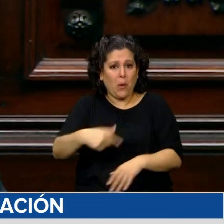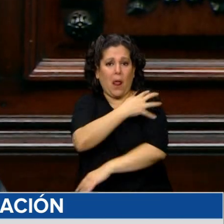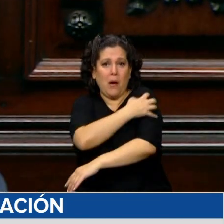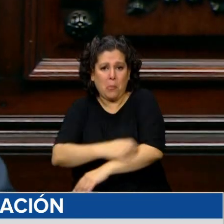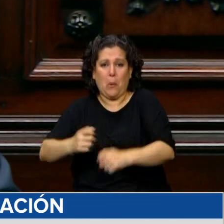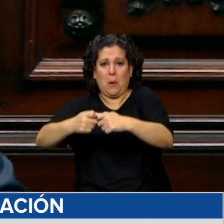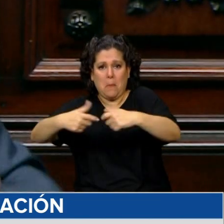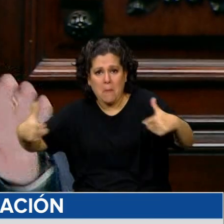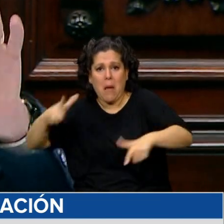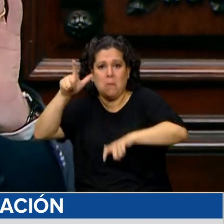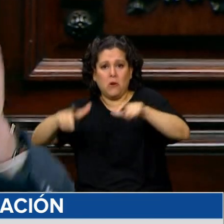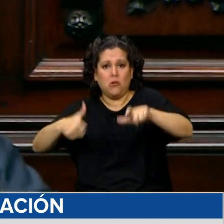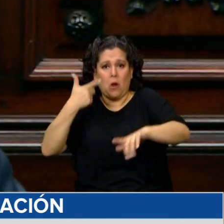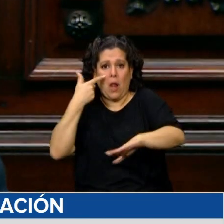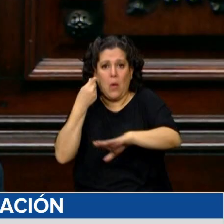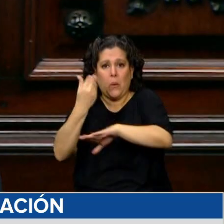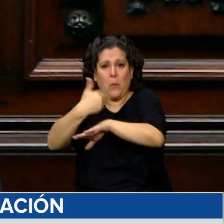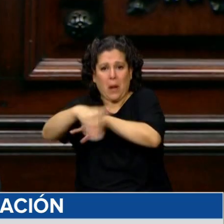y más pobreza en la Argentina.